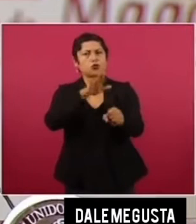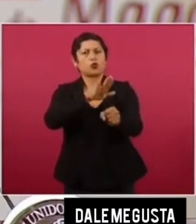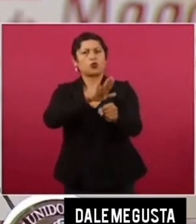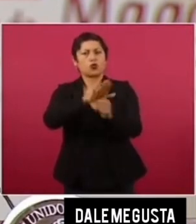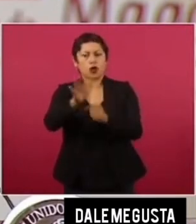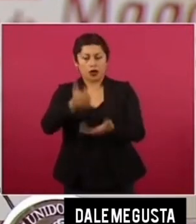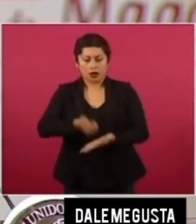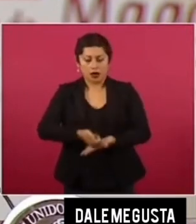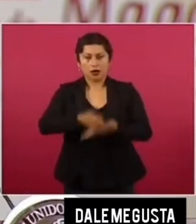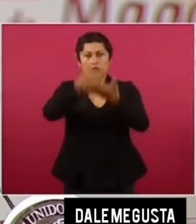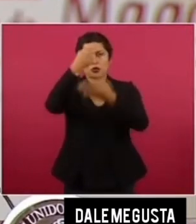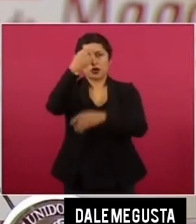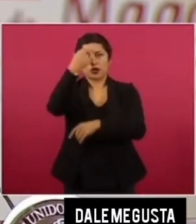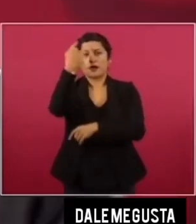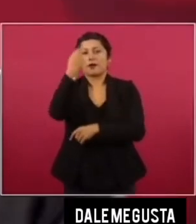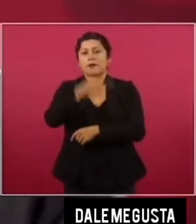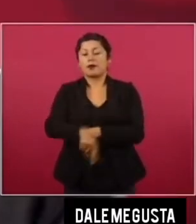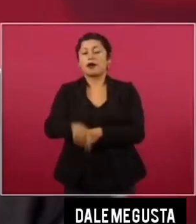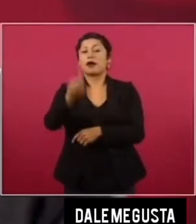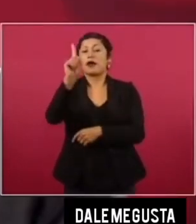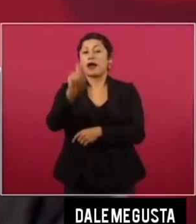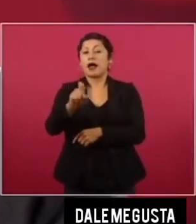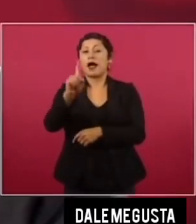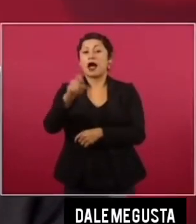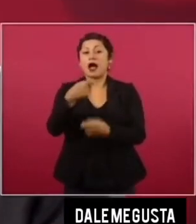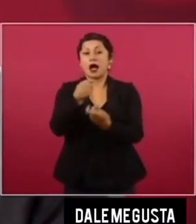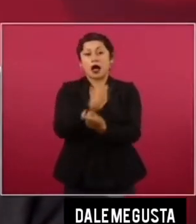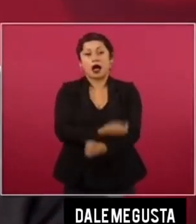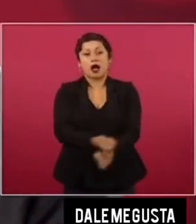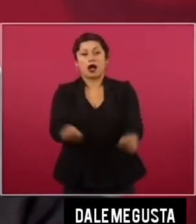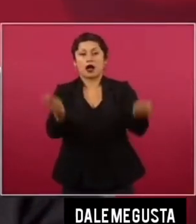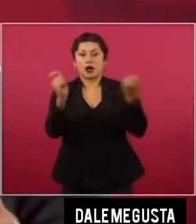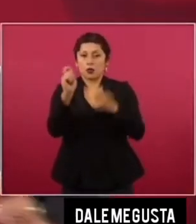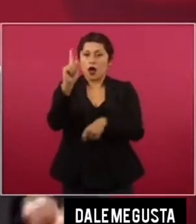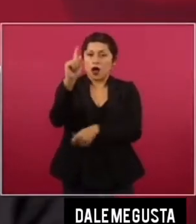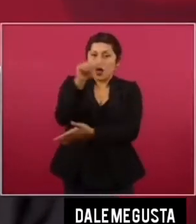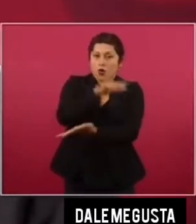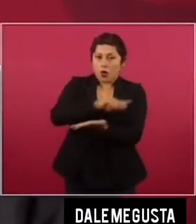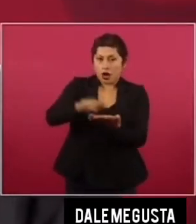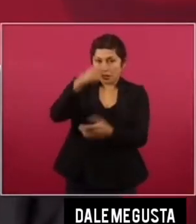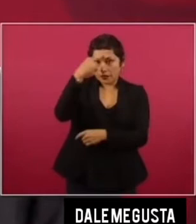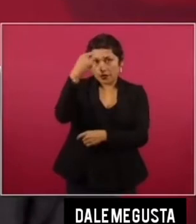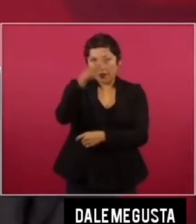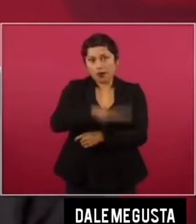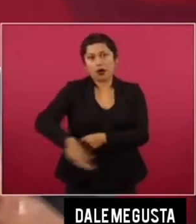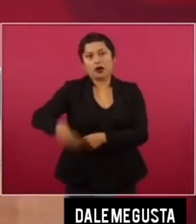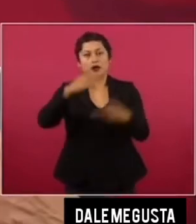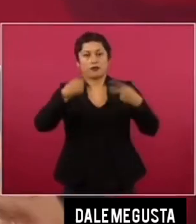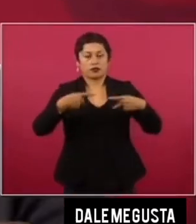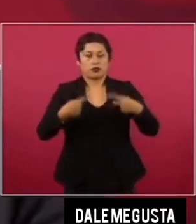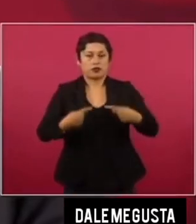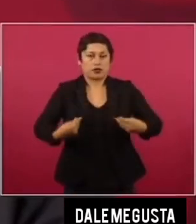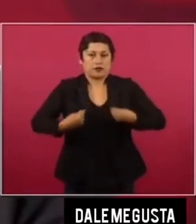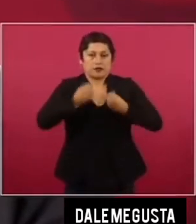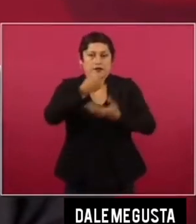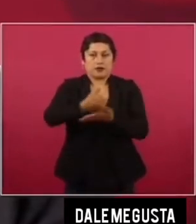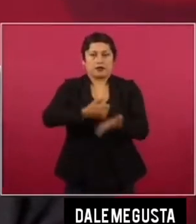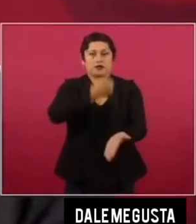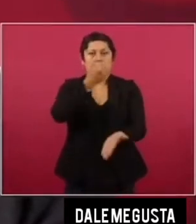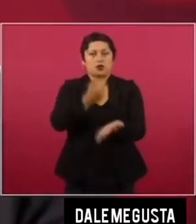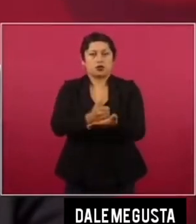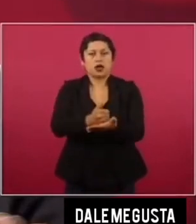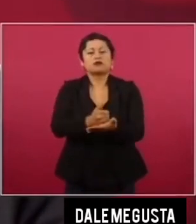acceso al agua potable de calidad a los habitantes de la zona metropolitana. Comprende